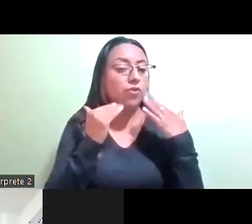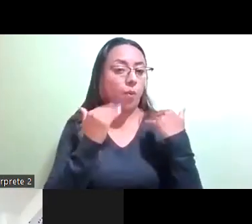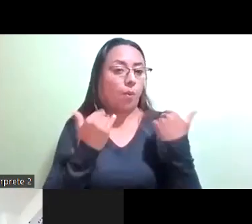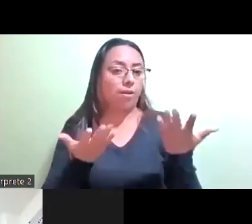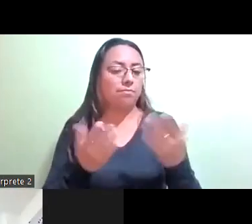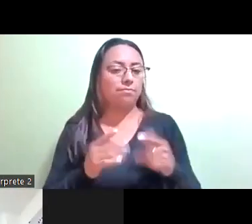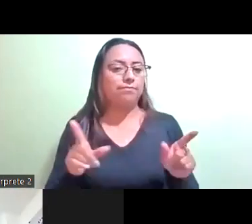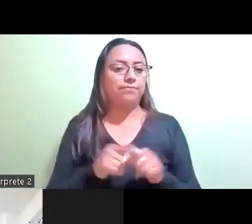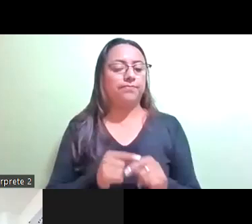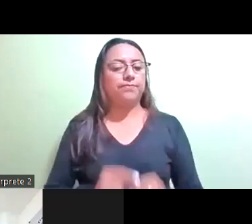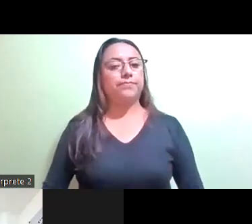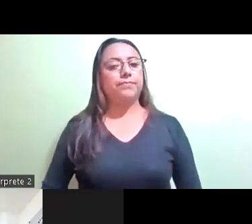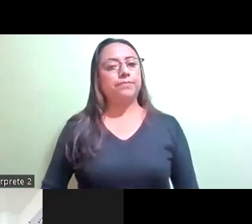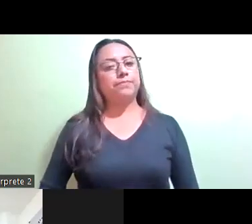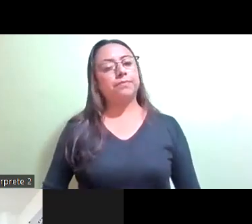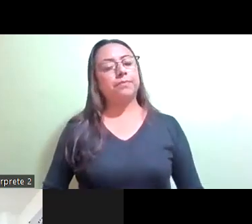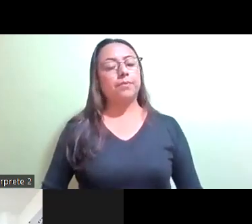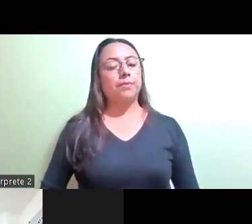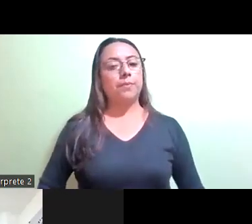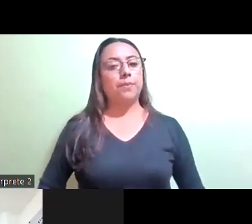Es cuanto.